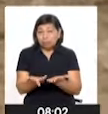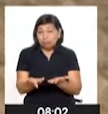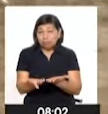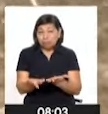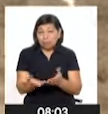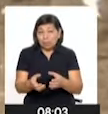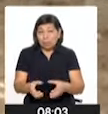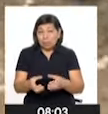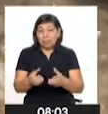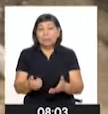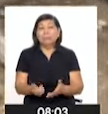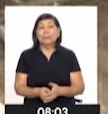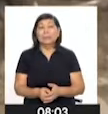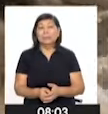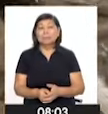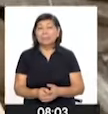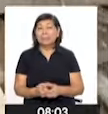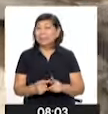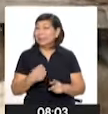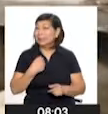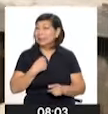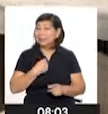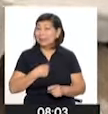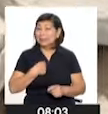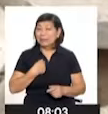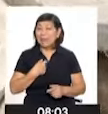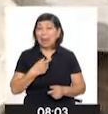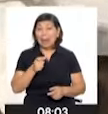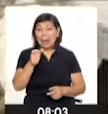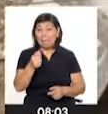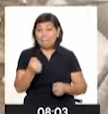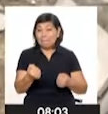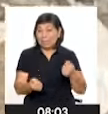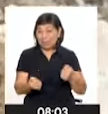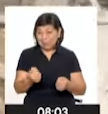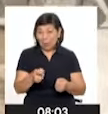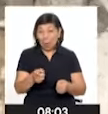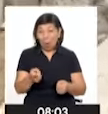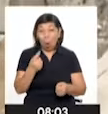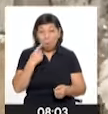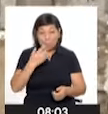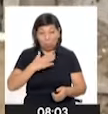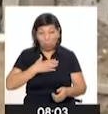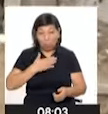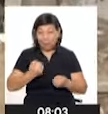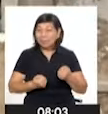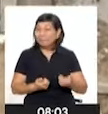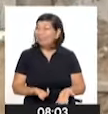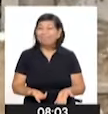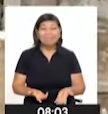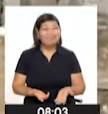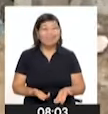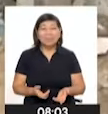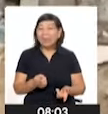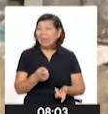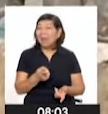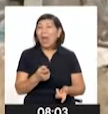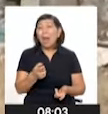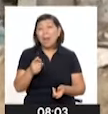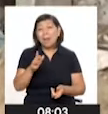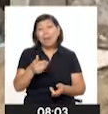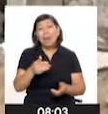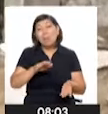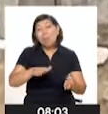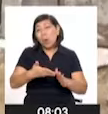esa estructura de concreto. Lamentablemente, el conductor de este vehículo terminó, pues se llevó la peor parte.